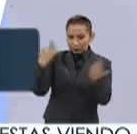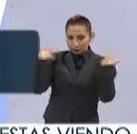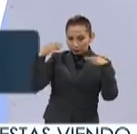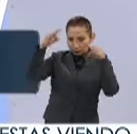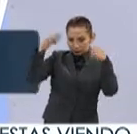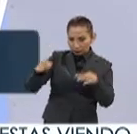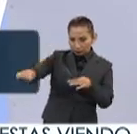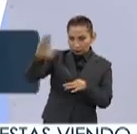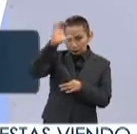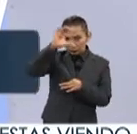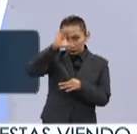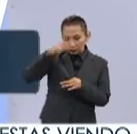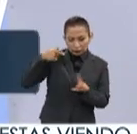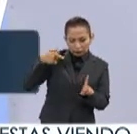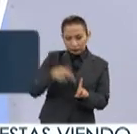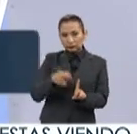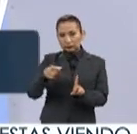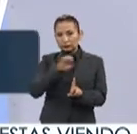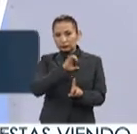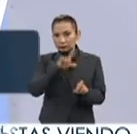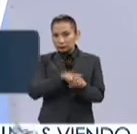maestros en ciencias